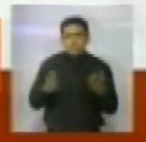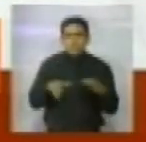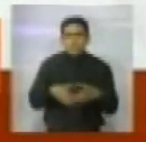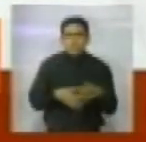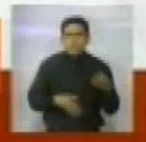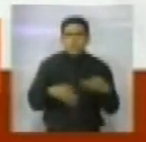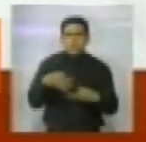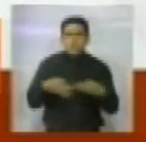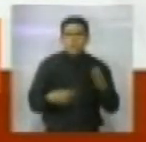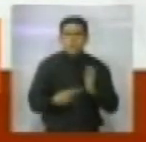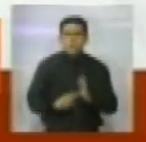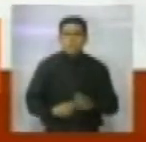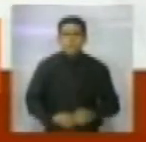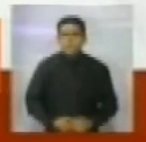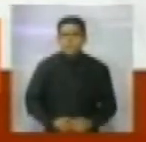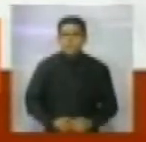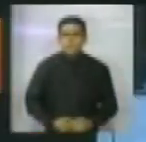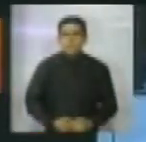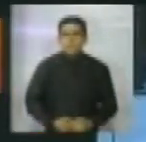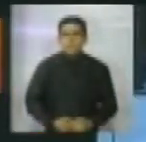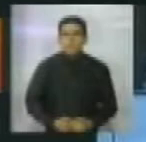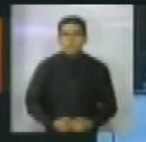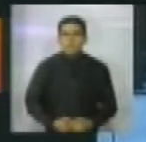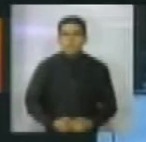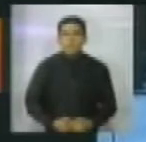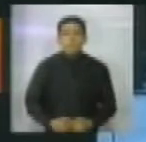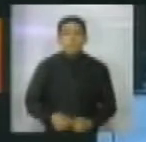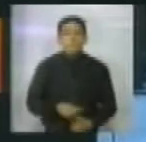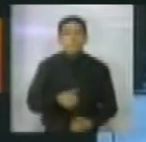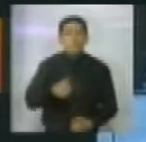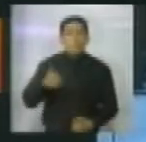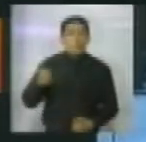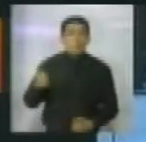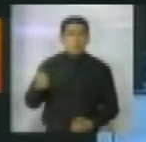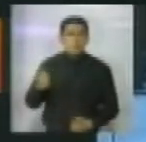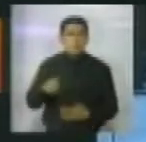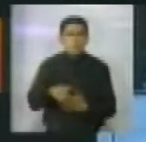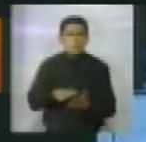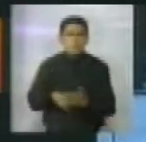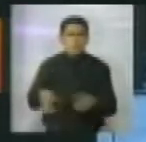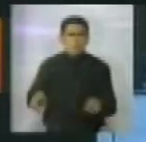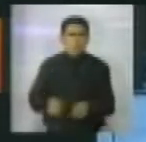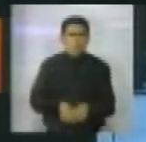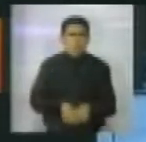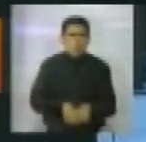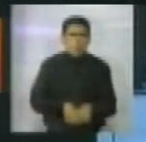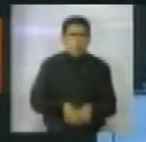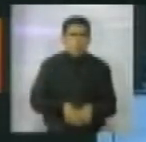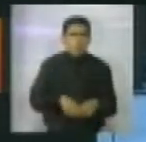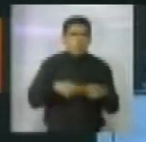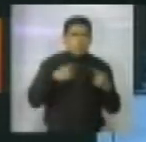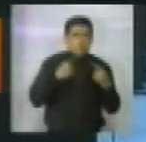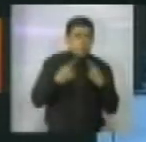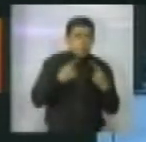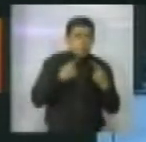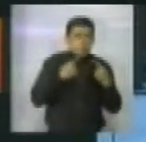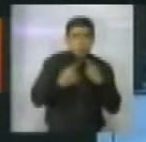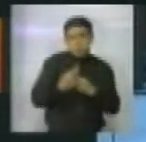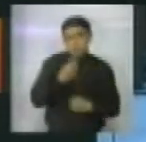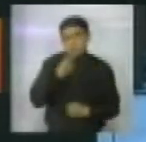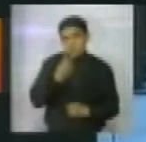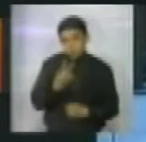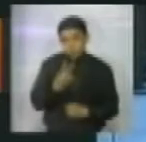de Justicia justamente. Precisamente como cualquier otro proyecto de ley, será sometido a 2 debates, los cuales